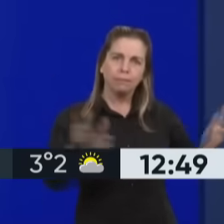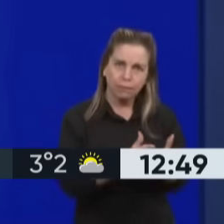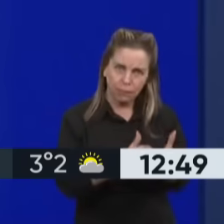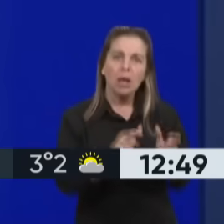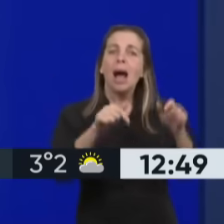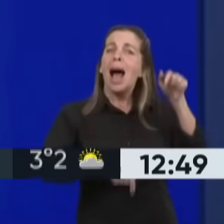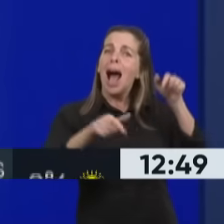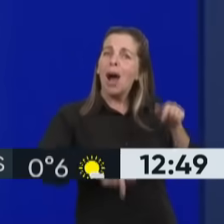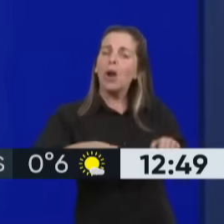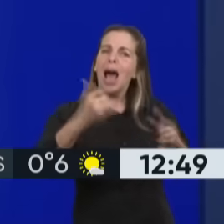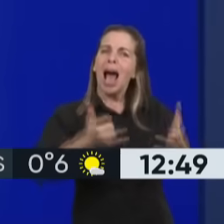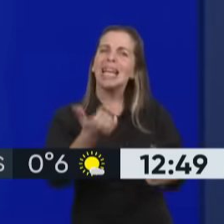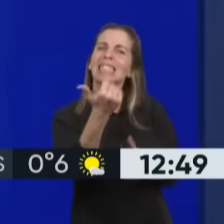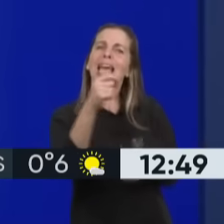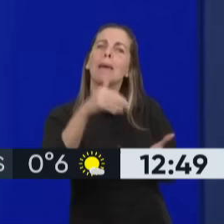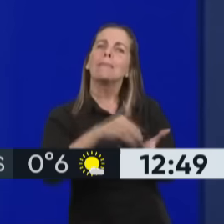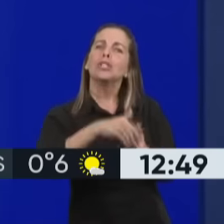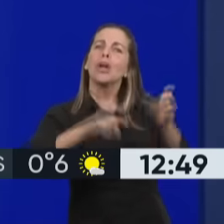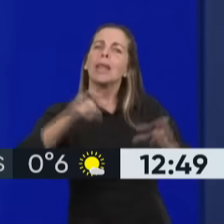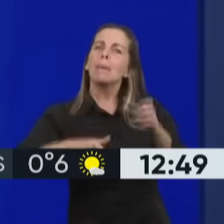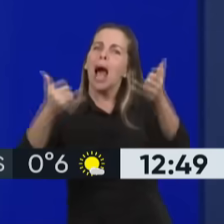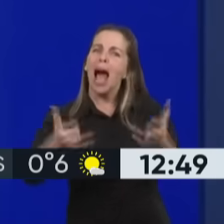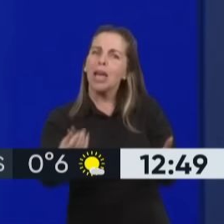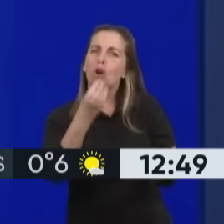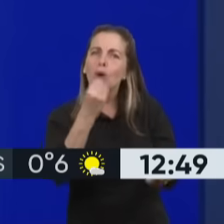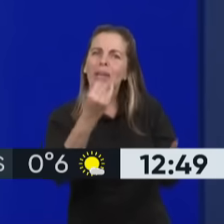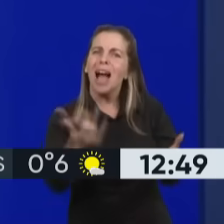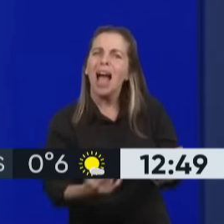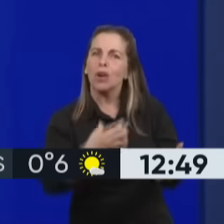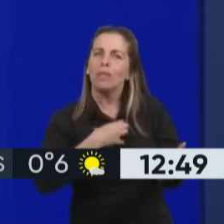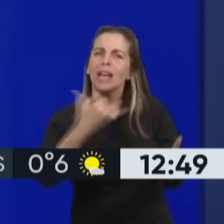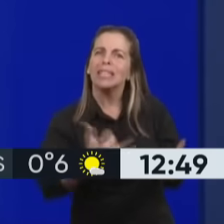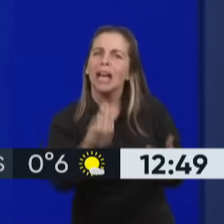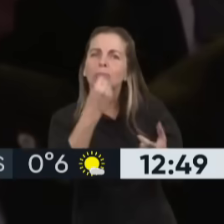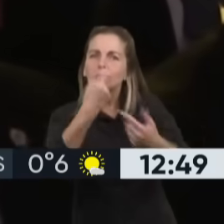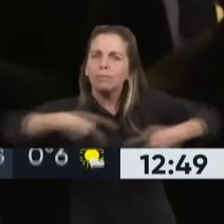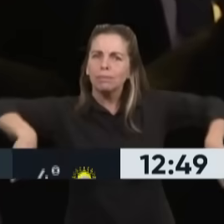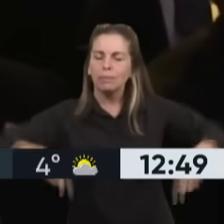comer, hay 6 millones más de argentinos que sí hoy pueden comer.